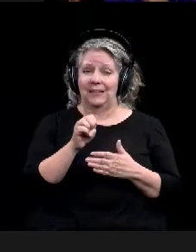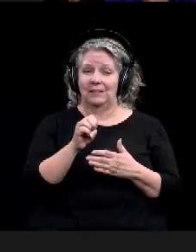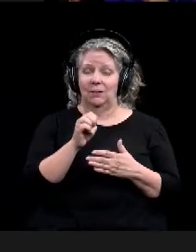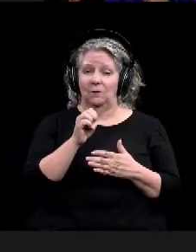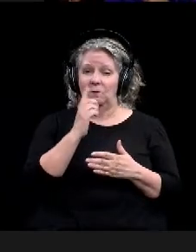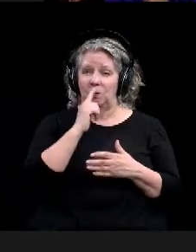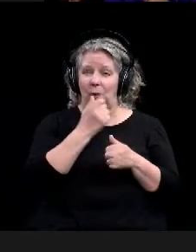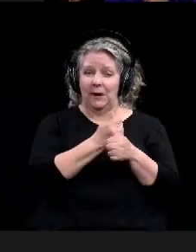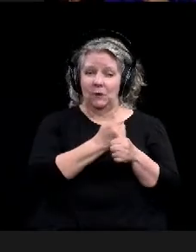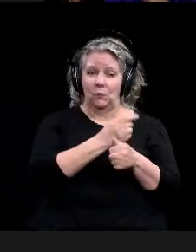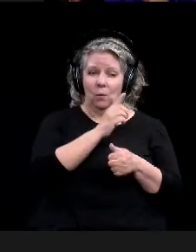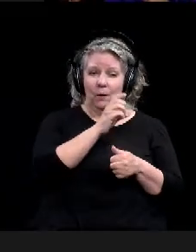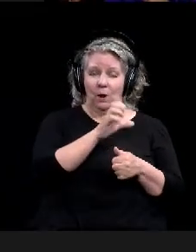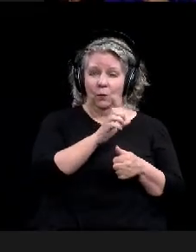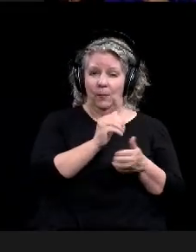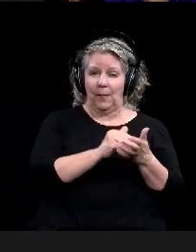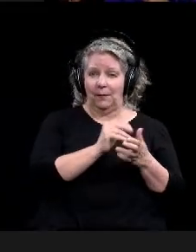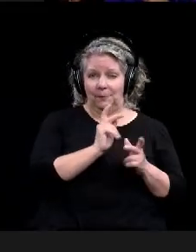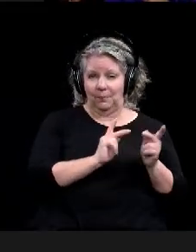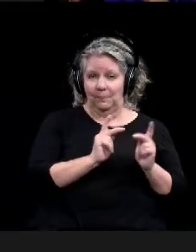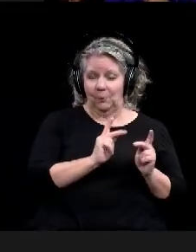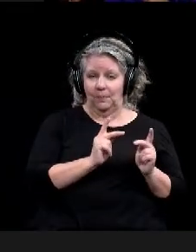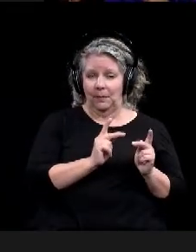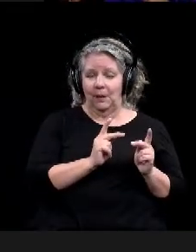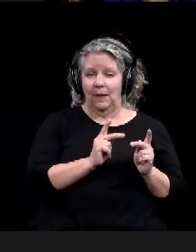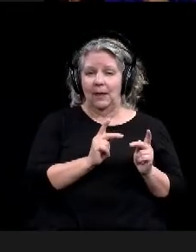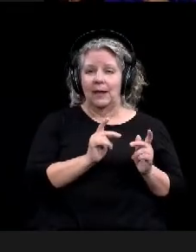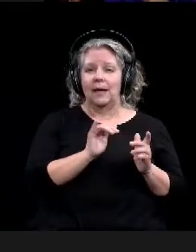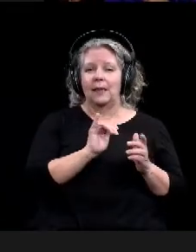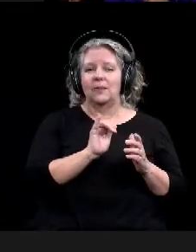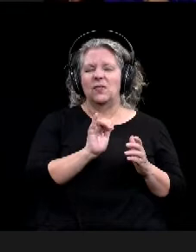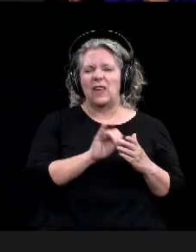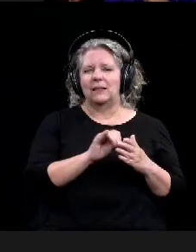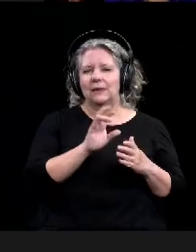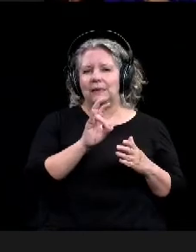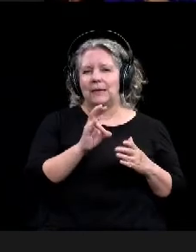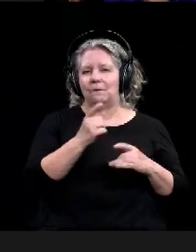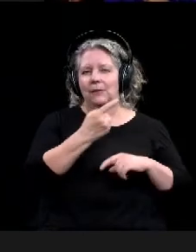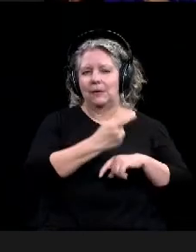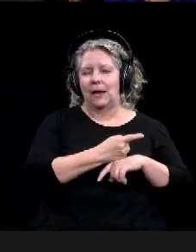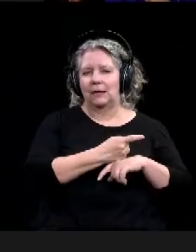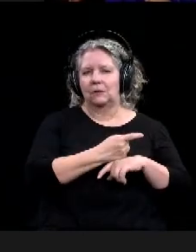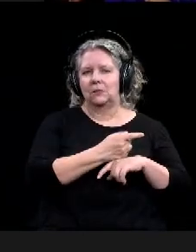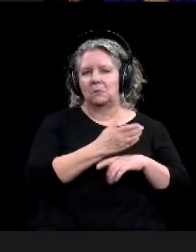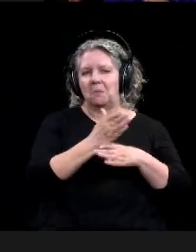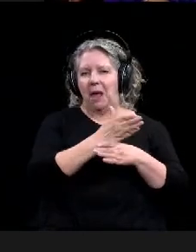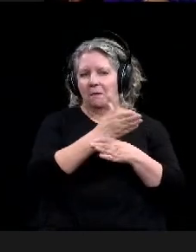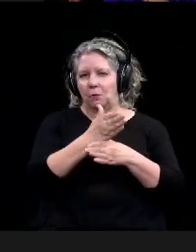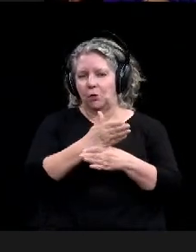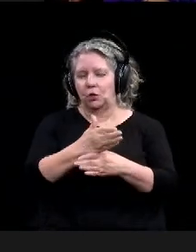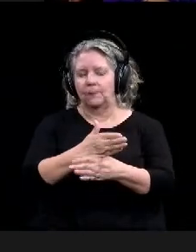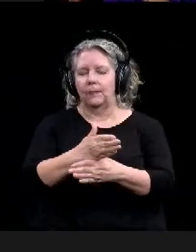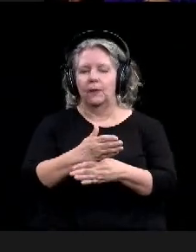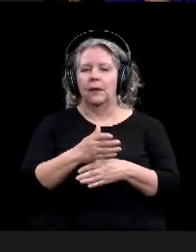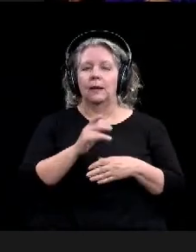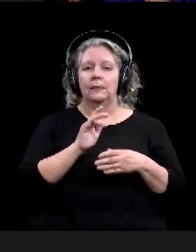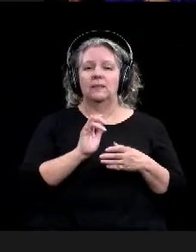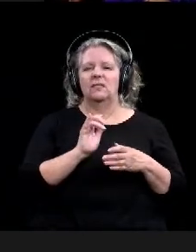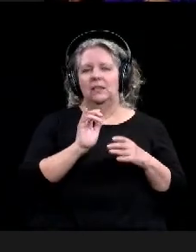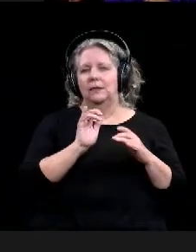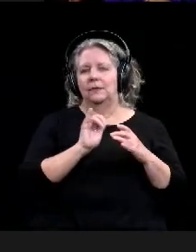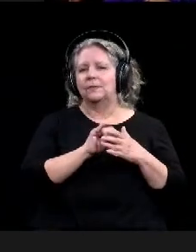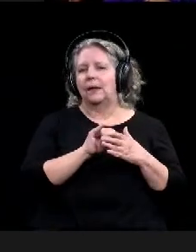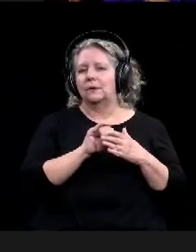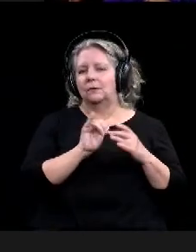estas son siete de siete días esas son las gráficas que siempre he estado enseñando por unos meses ya